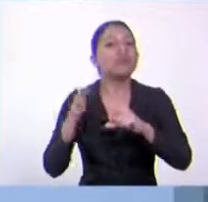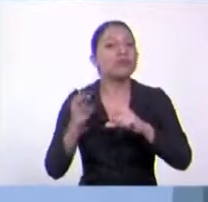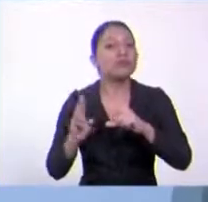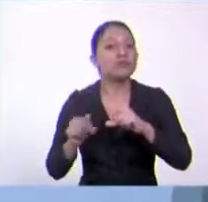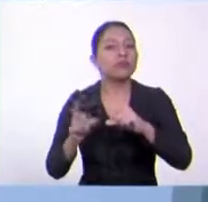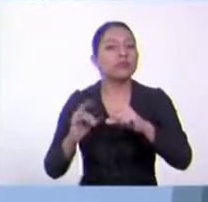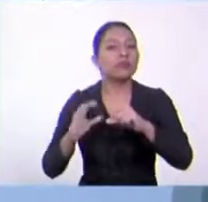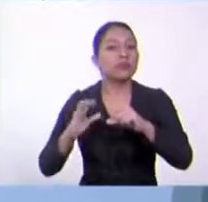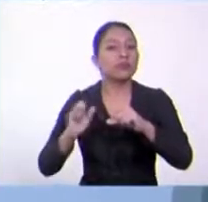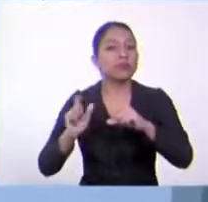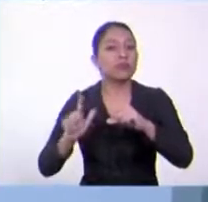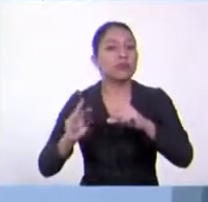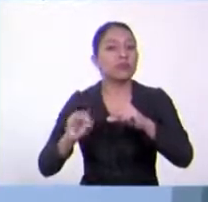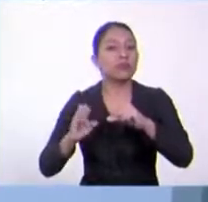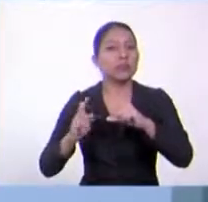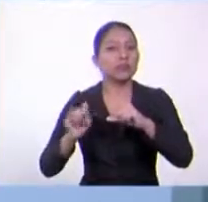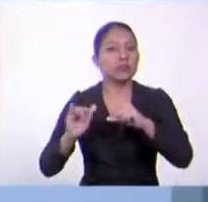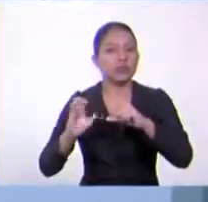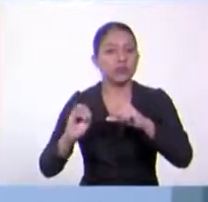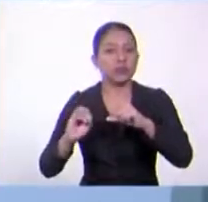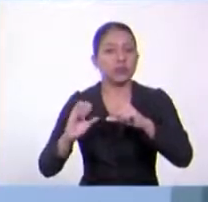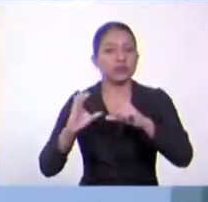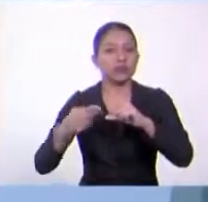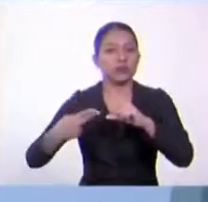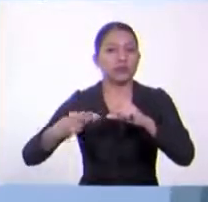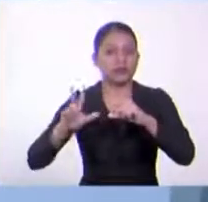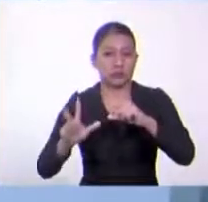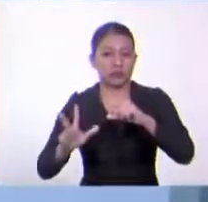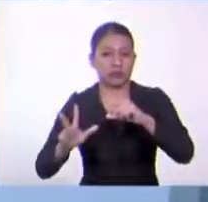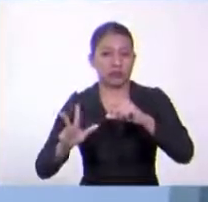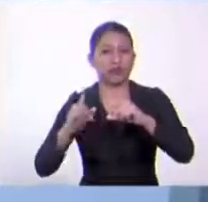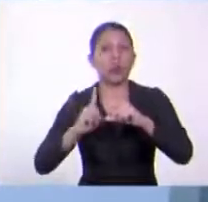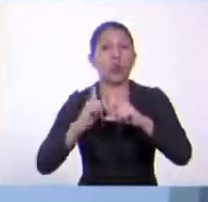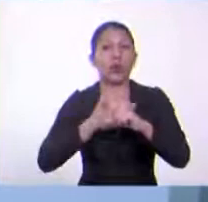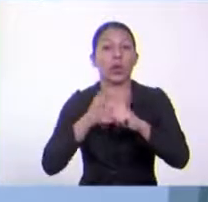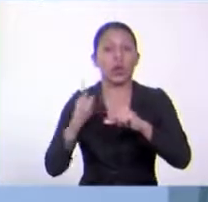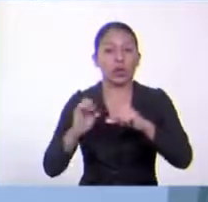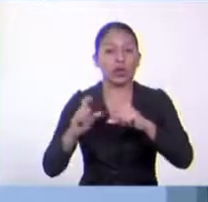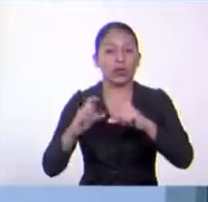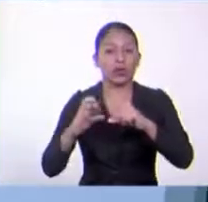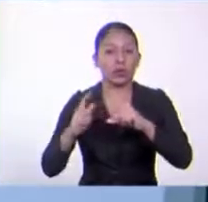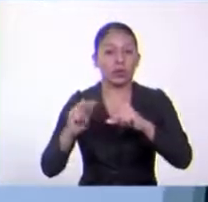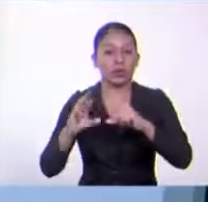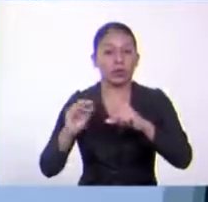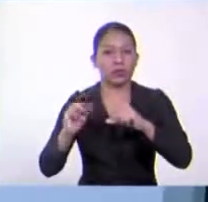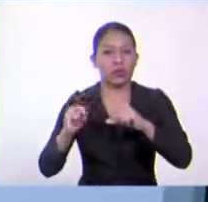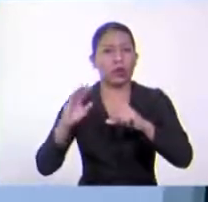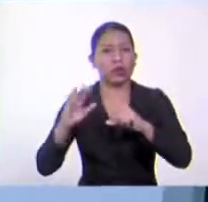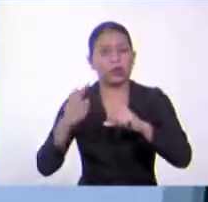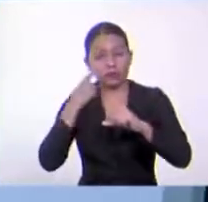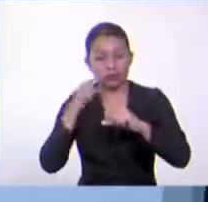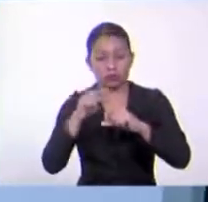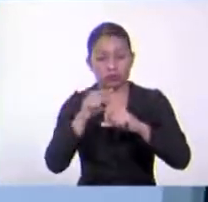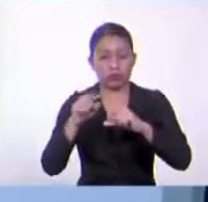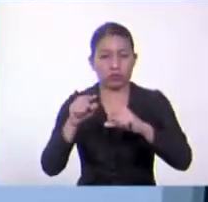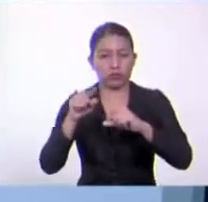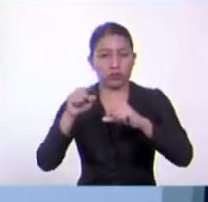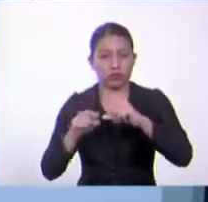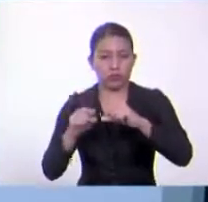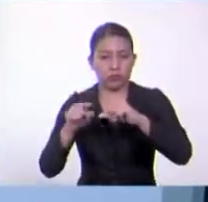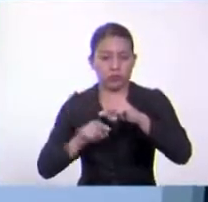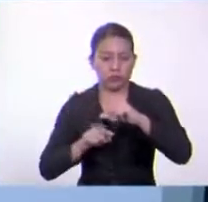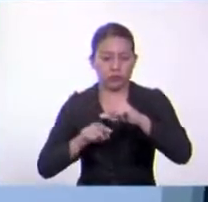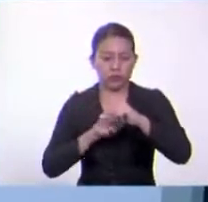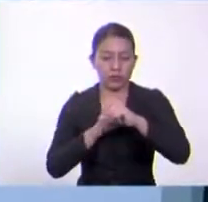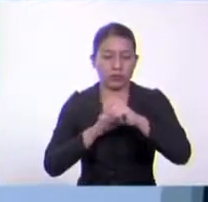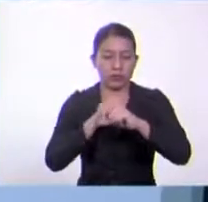metil CH3 y él tiene un electrón. Al reaccionar, él sustituye un